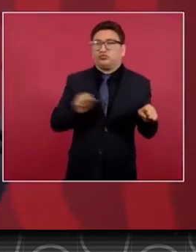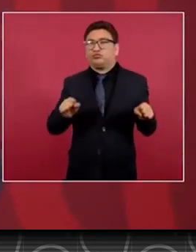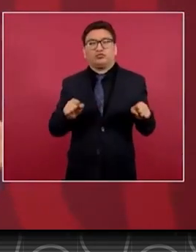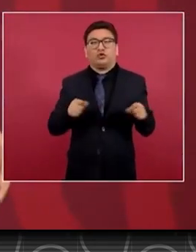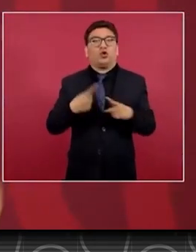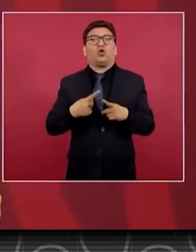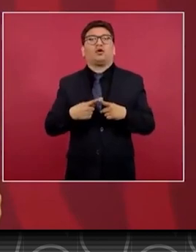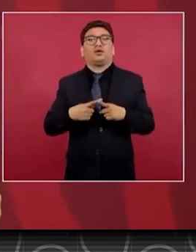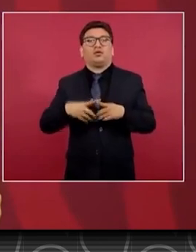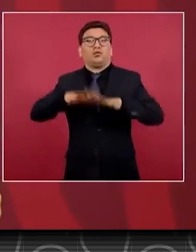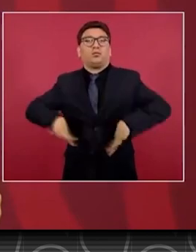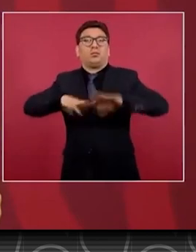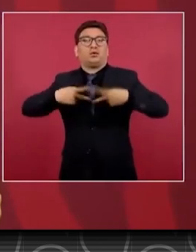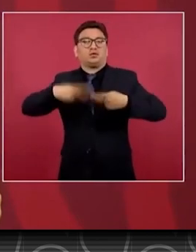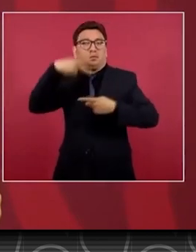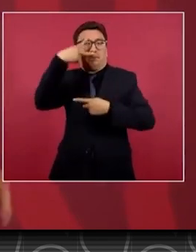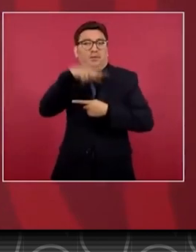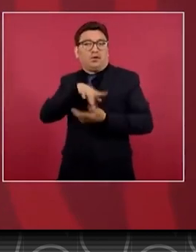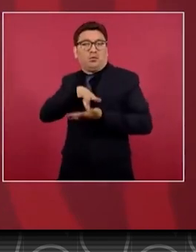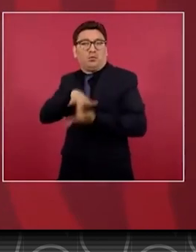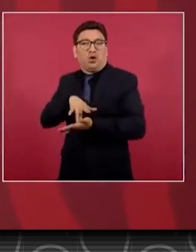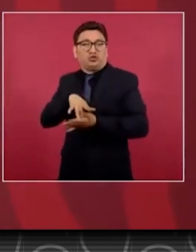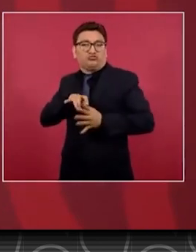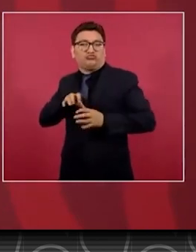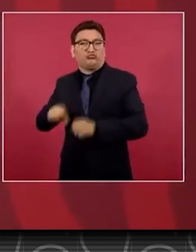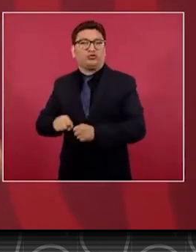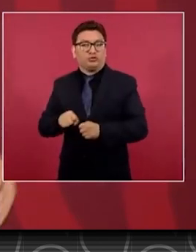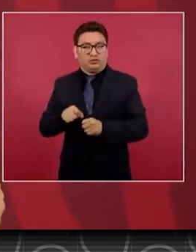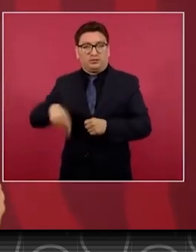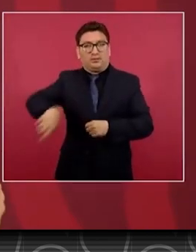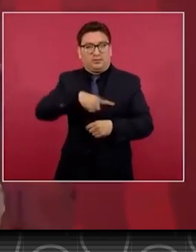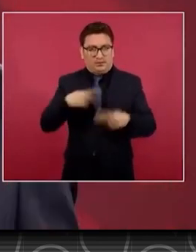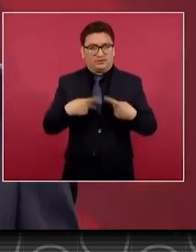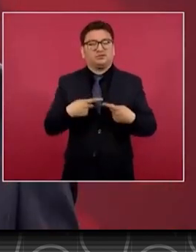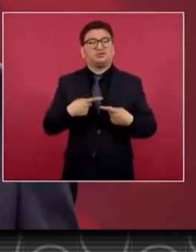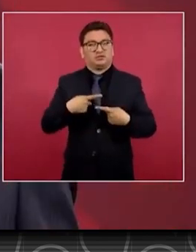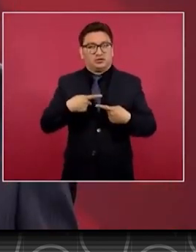con los mexicanos, con los consumidores mexicanos,